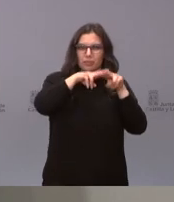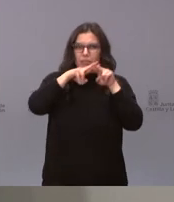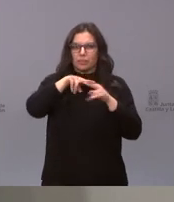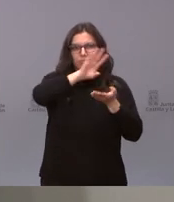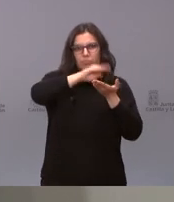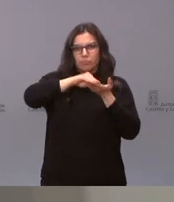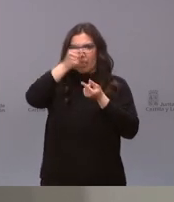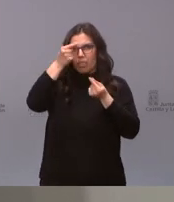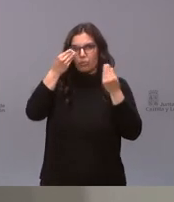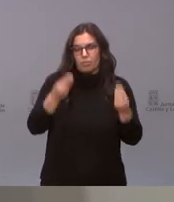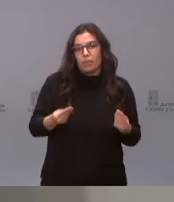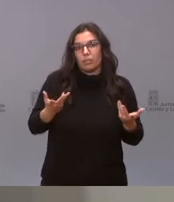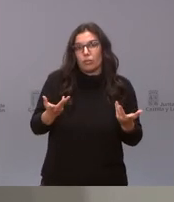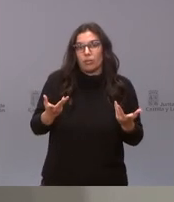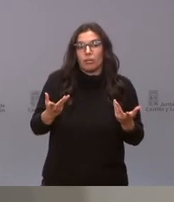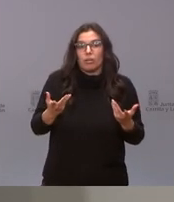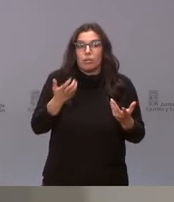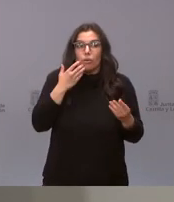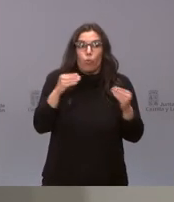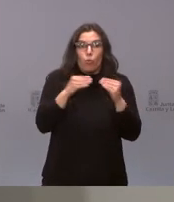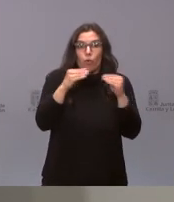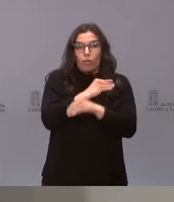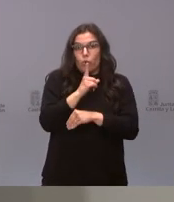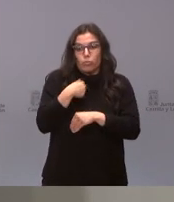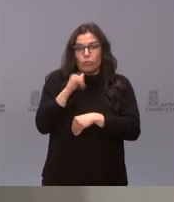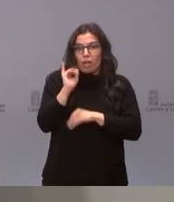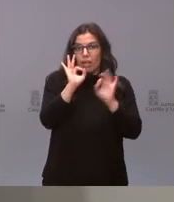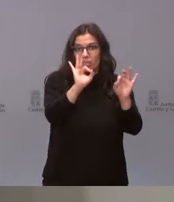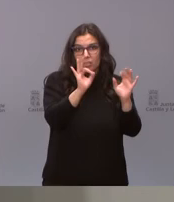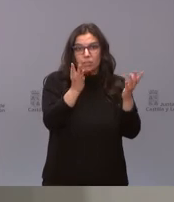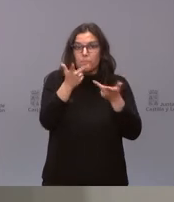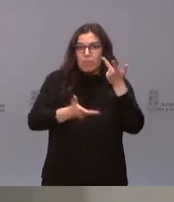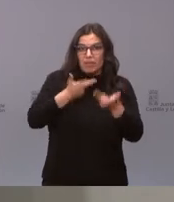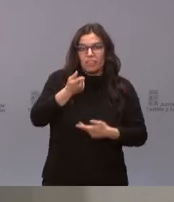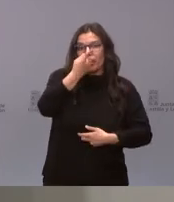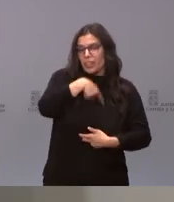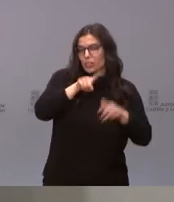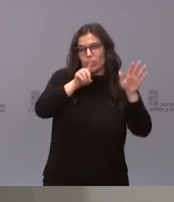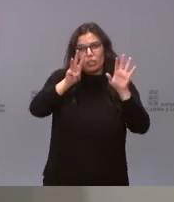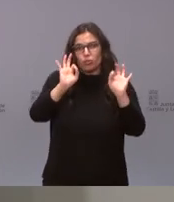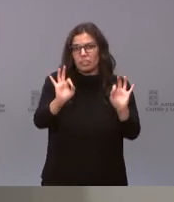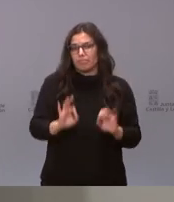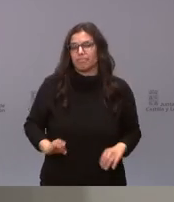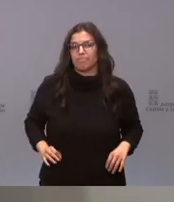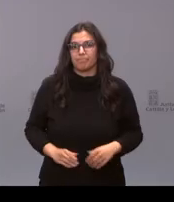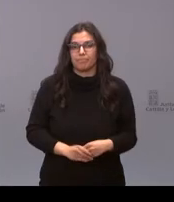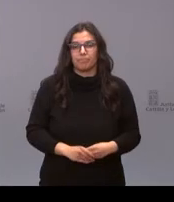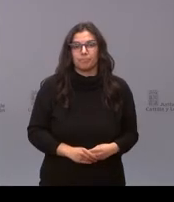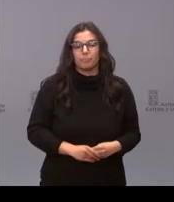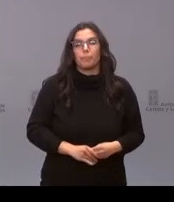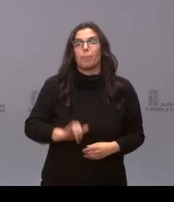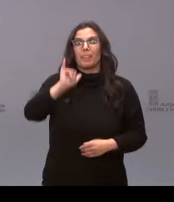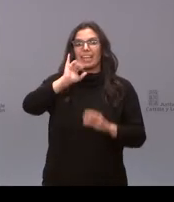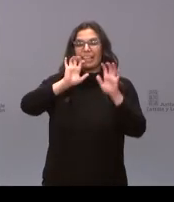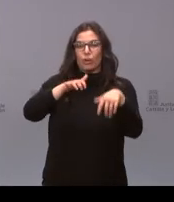datos con lo cual pues cuadrar unos cuadras de estos son los datos que hay verdaderamente tiene 168 desde el leonés